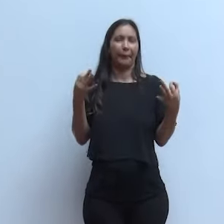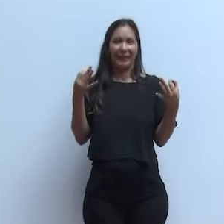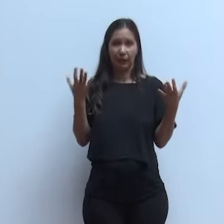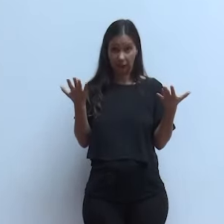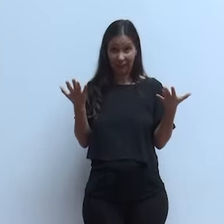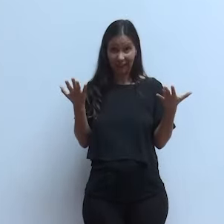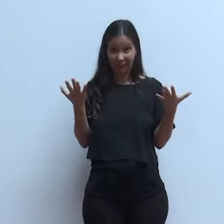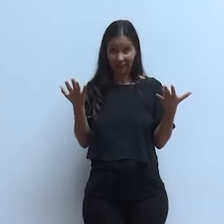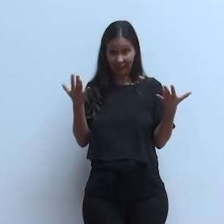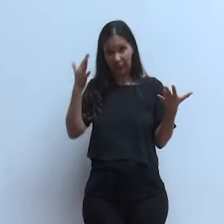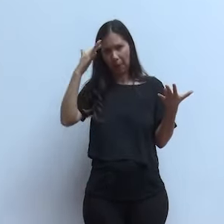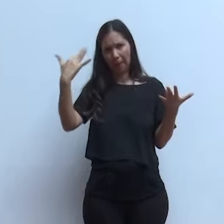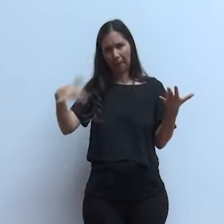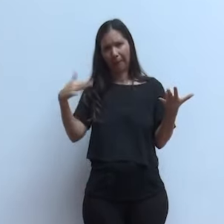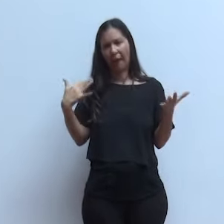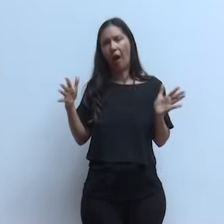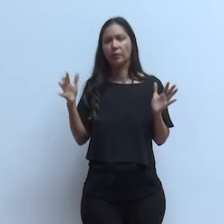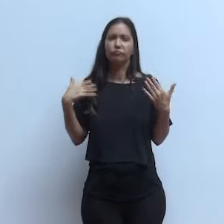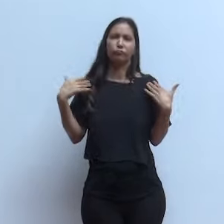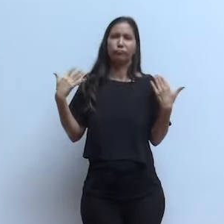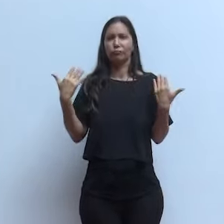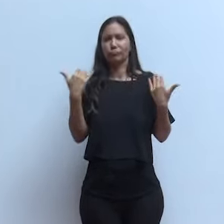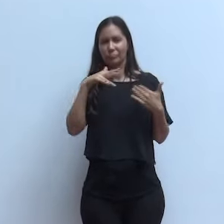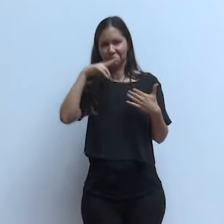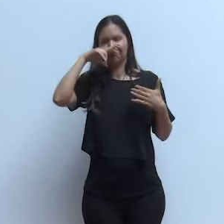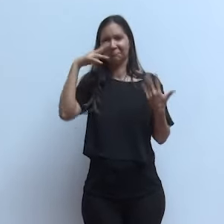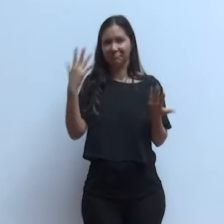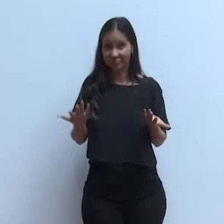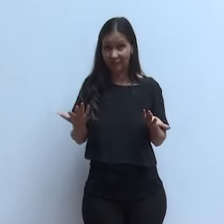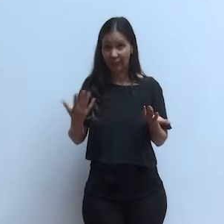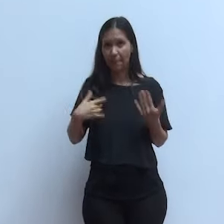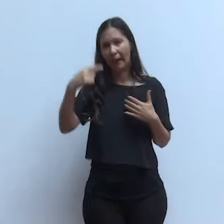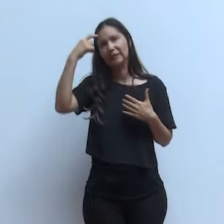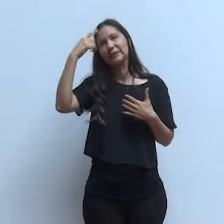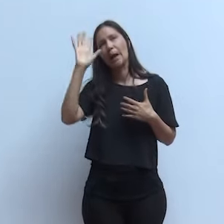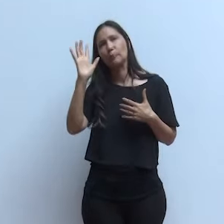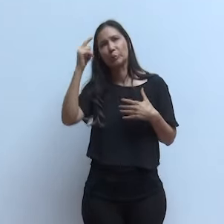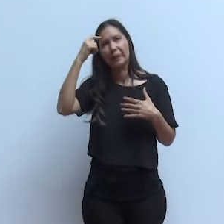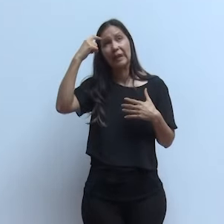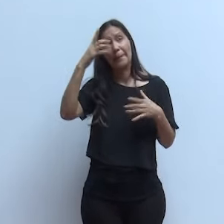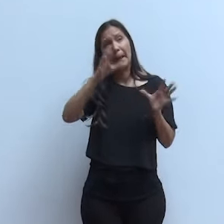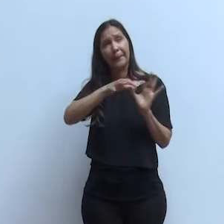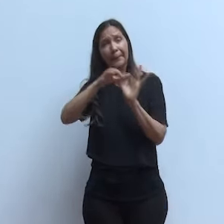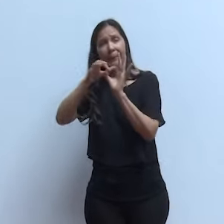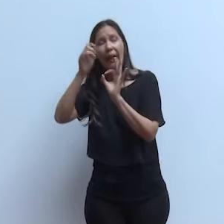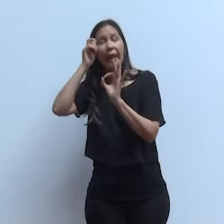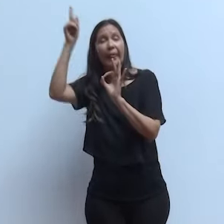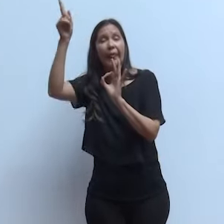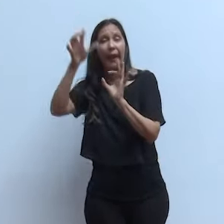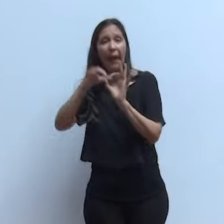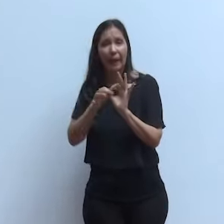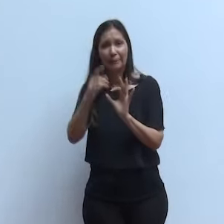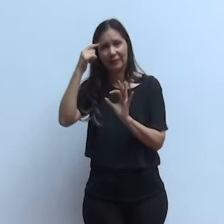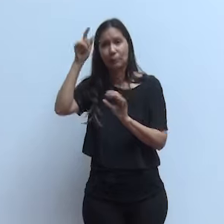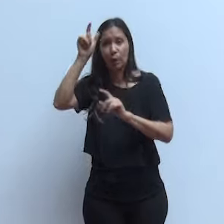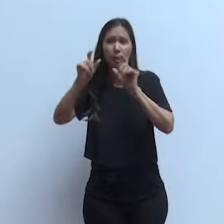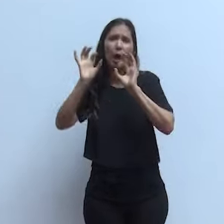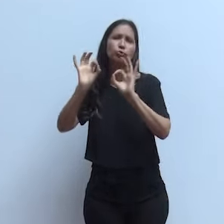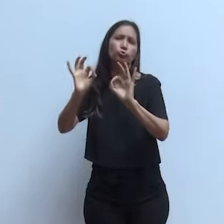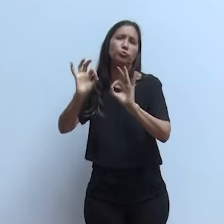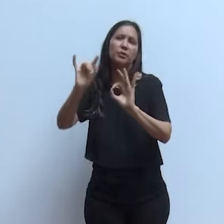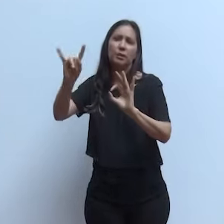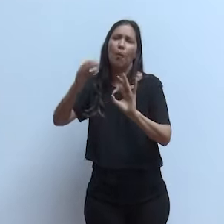pensamientos o las ideas y creemos que los pensamientos o las ideas rigen la voluntad y creemos que que que la